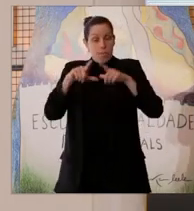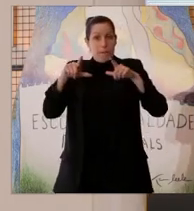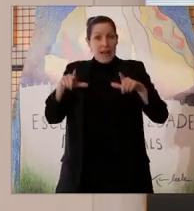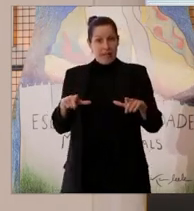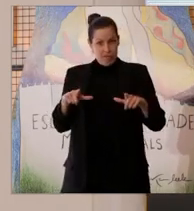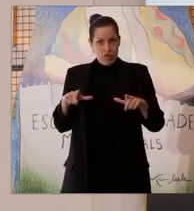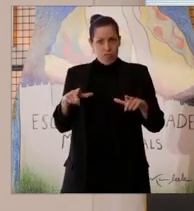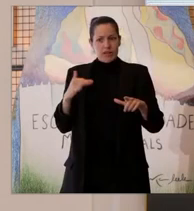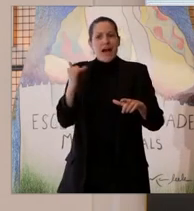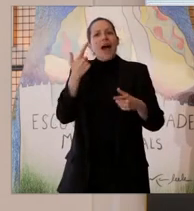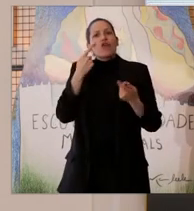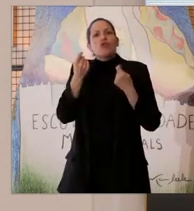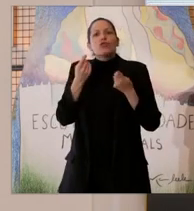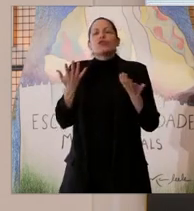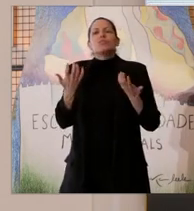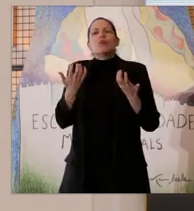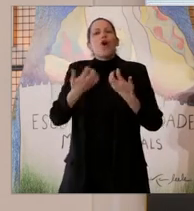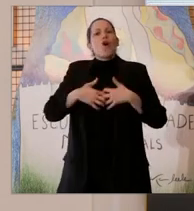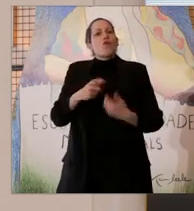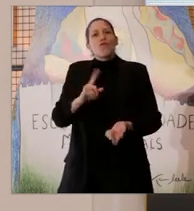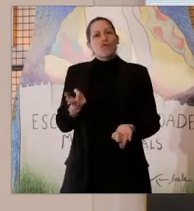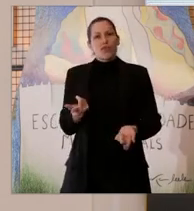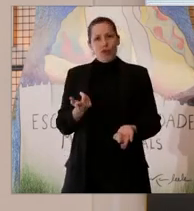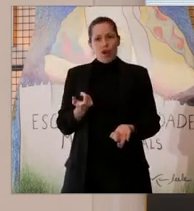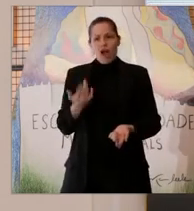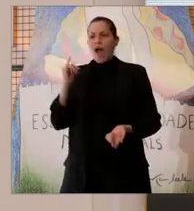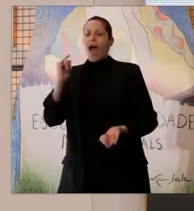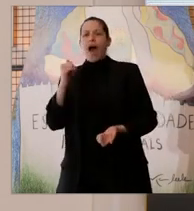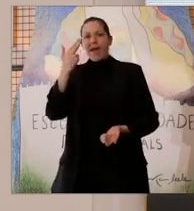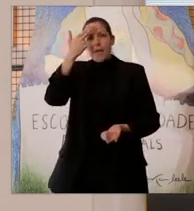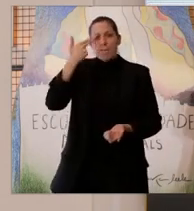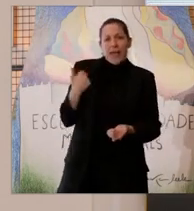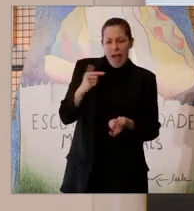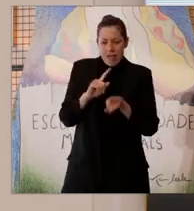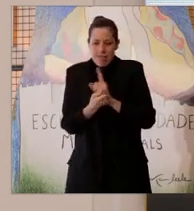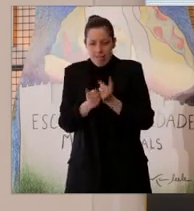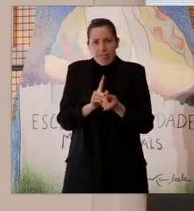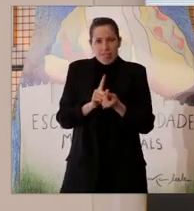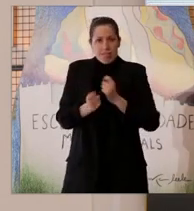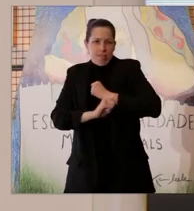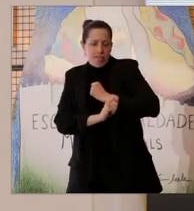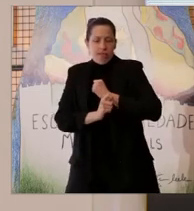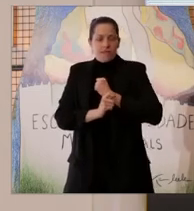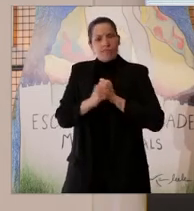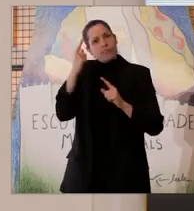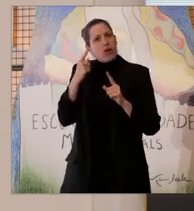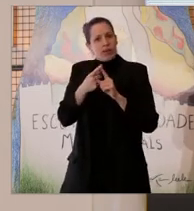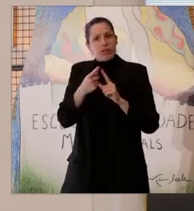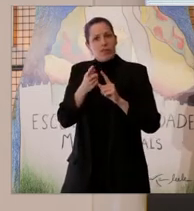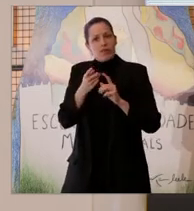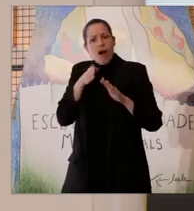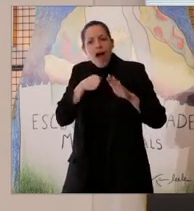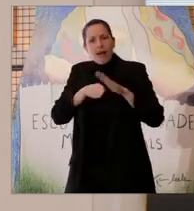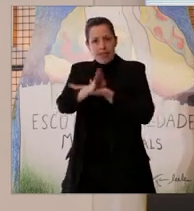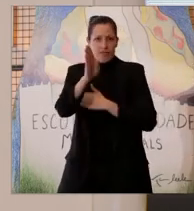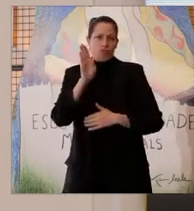no funcionan se hackean constantemente para que el niño empiece a ver porno a partir de los 8 años porque eso lo he visto yo o sea de